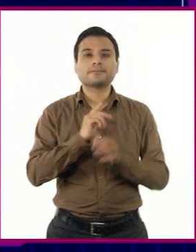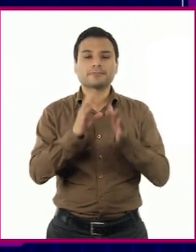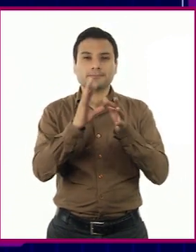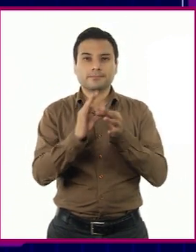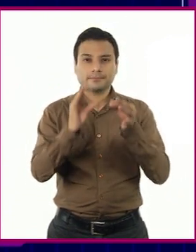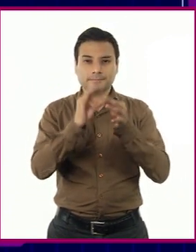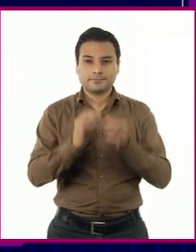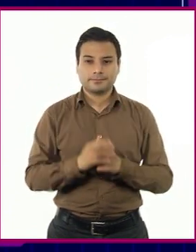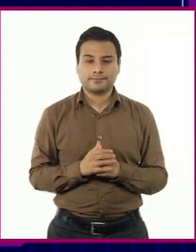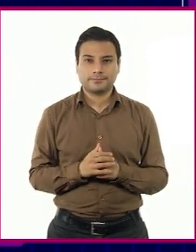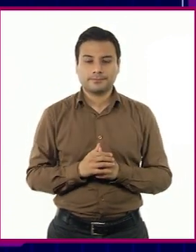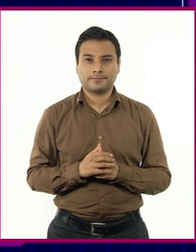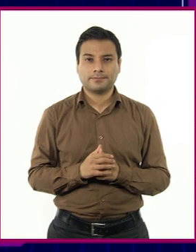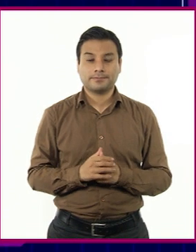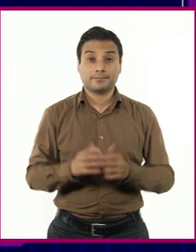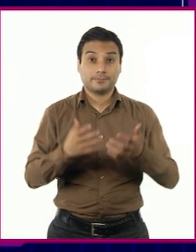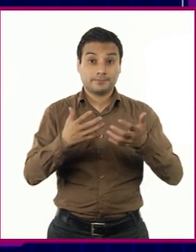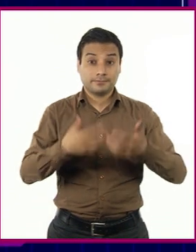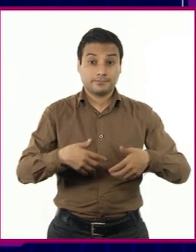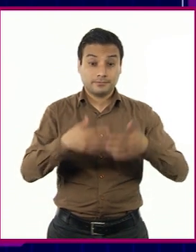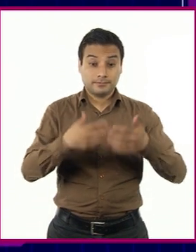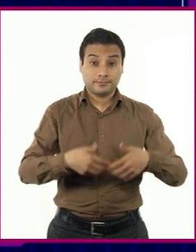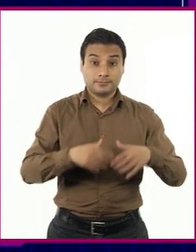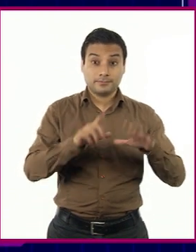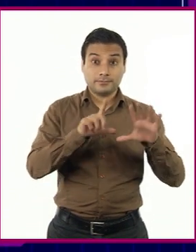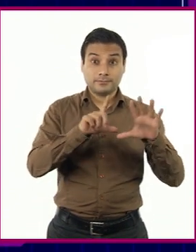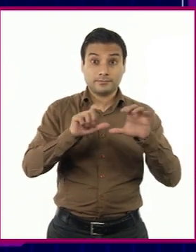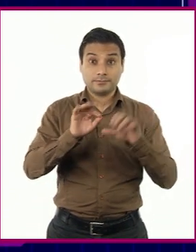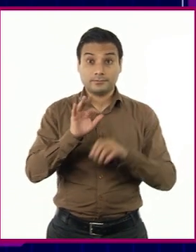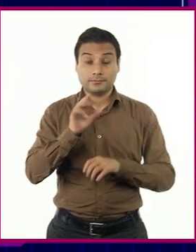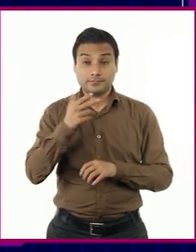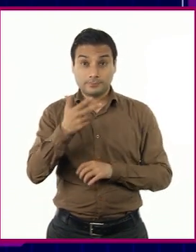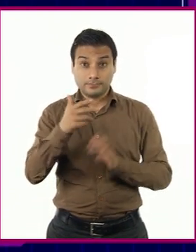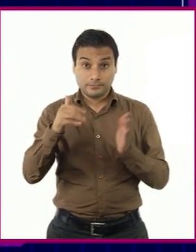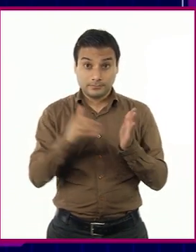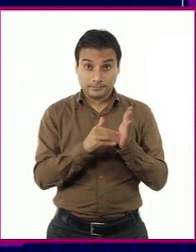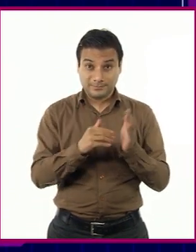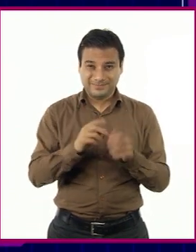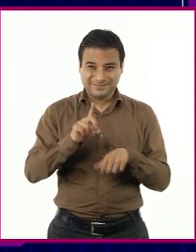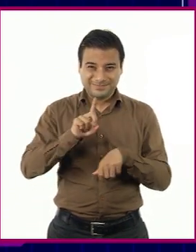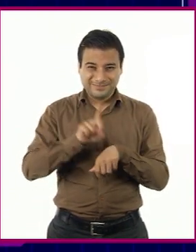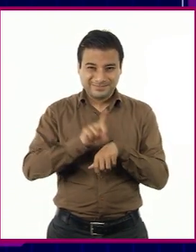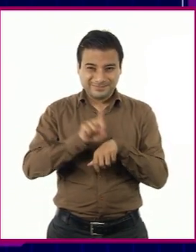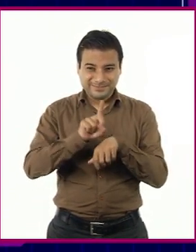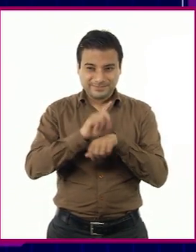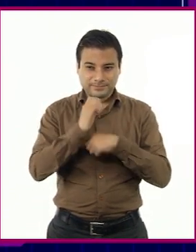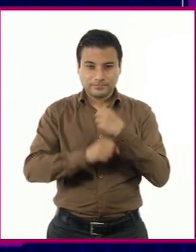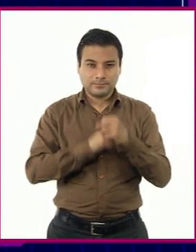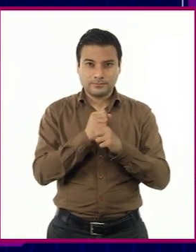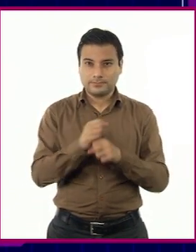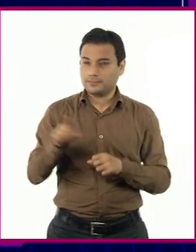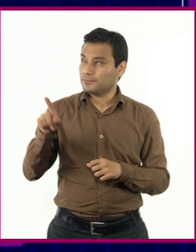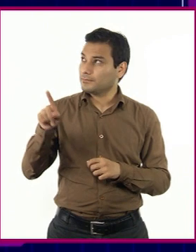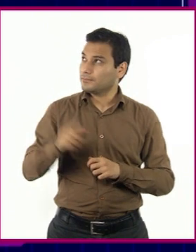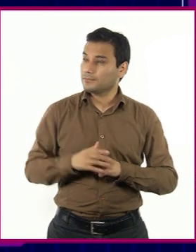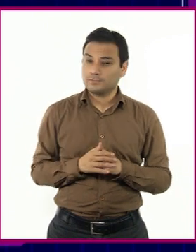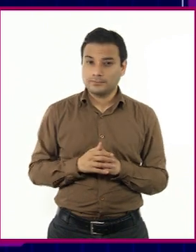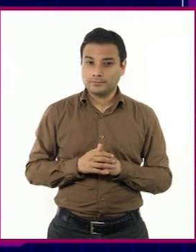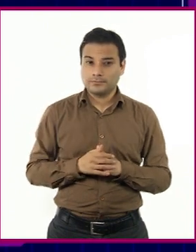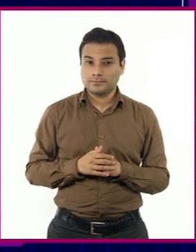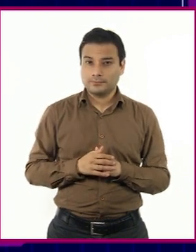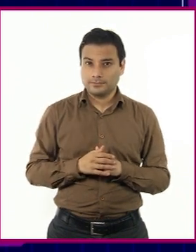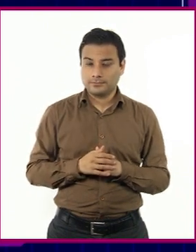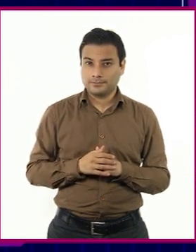que, de producir 748.000 barriles diarios durante la década de 1970,